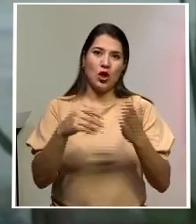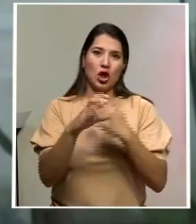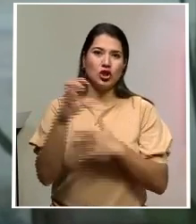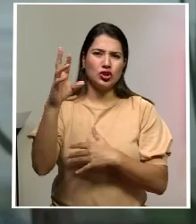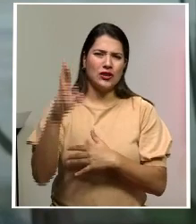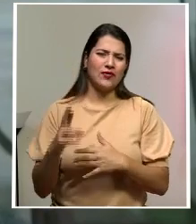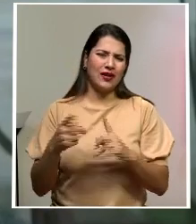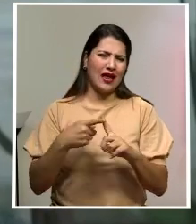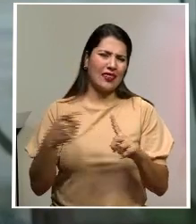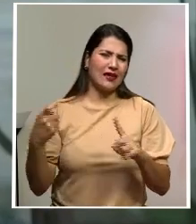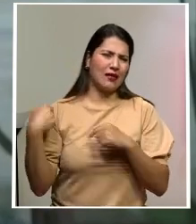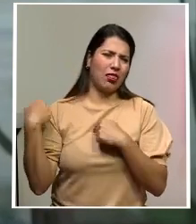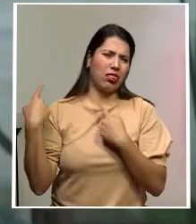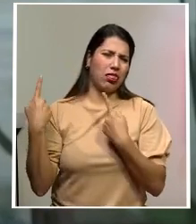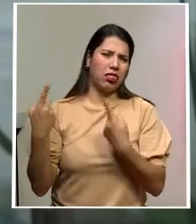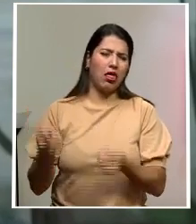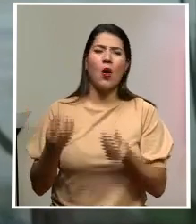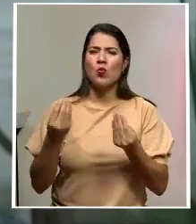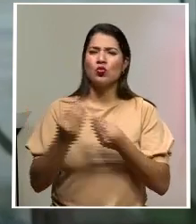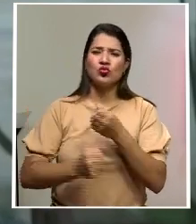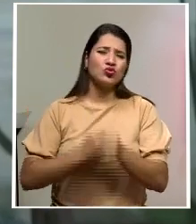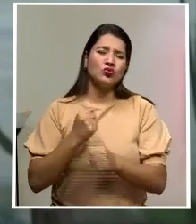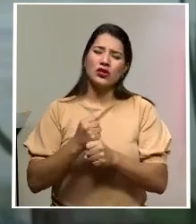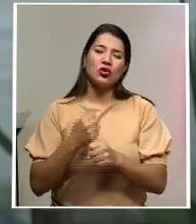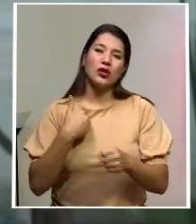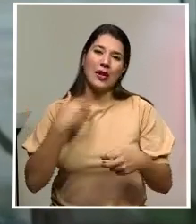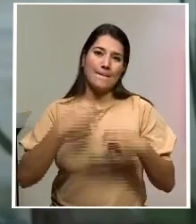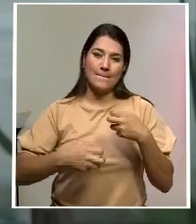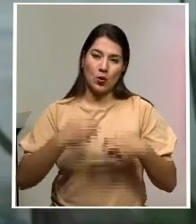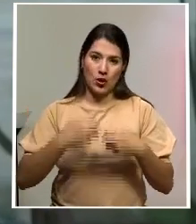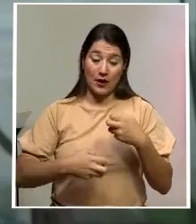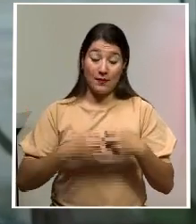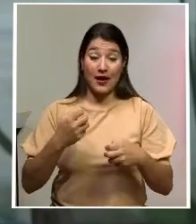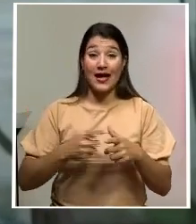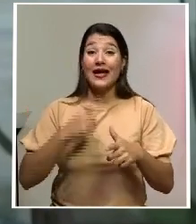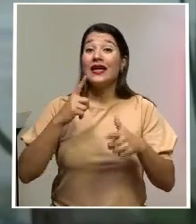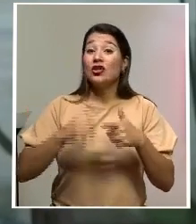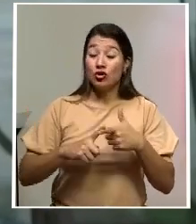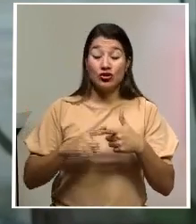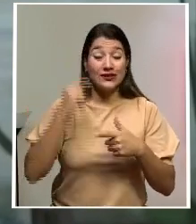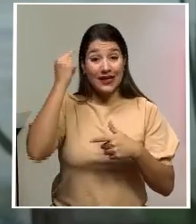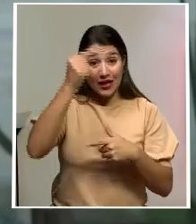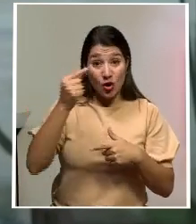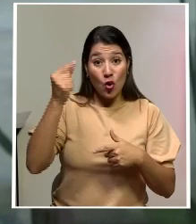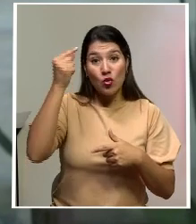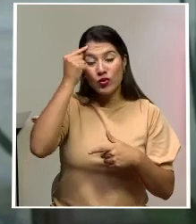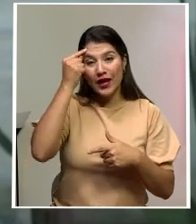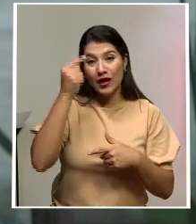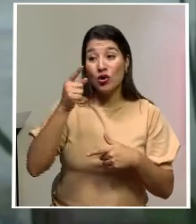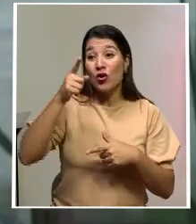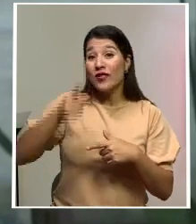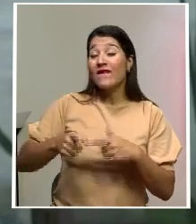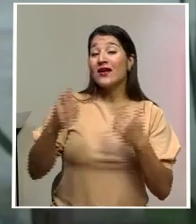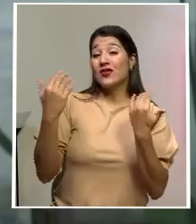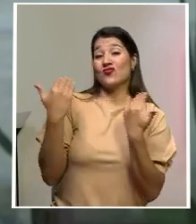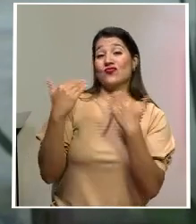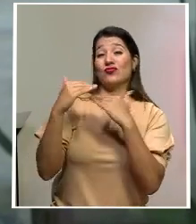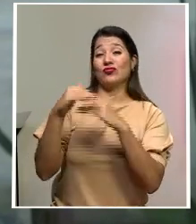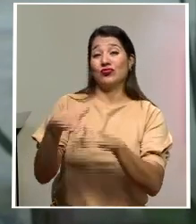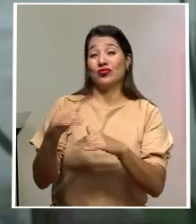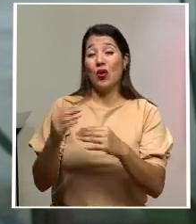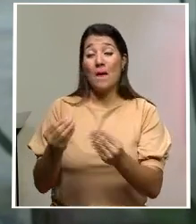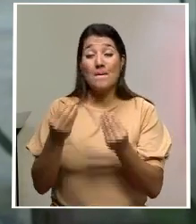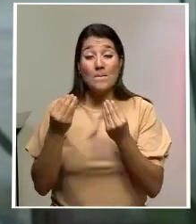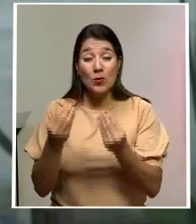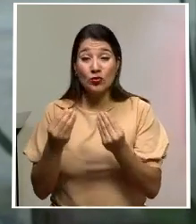y en la situación actual el gobierno tendría que restringir mucho el crecimiento de esos beneficios